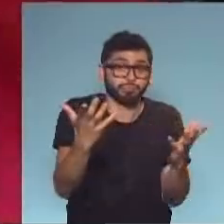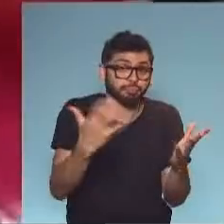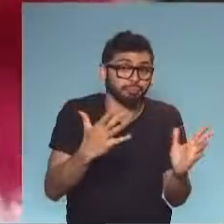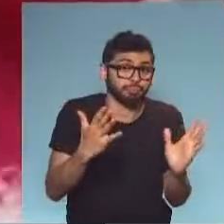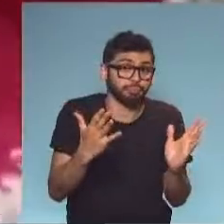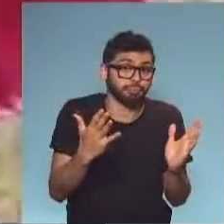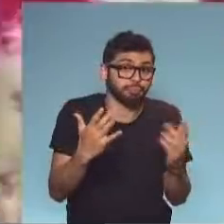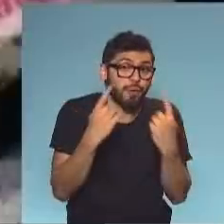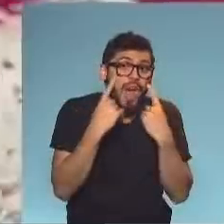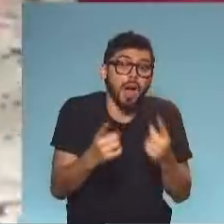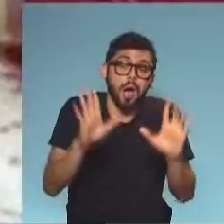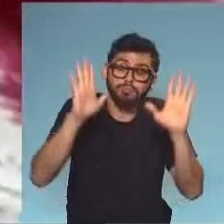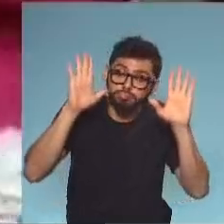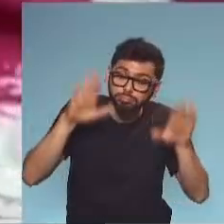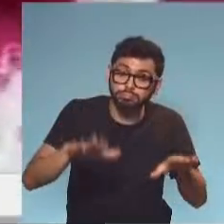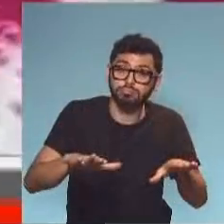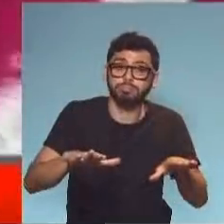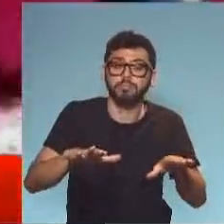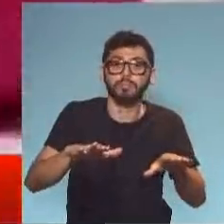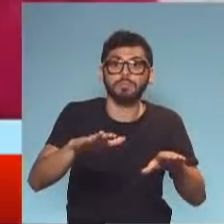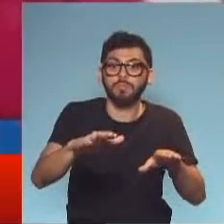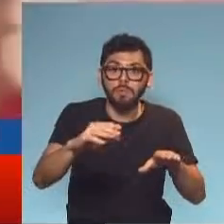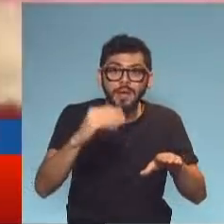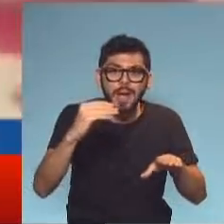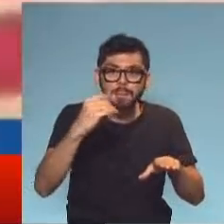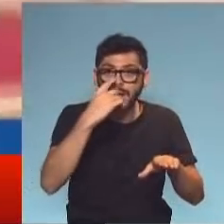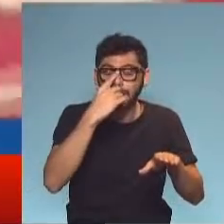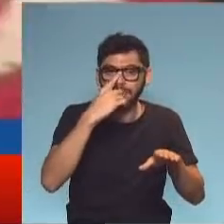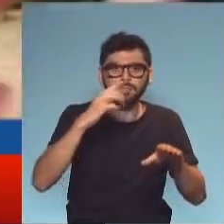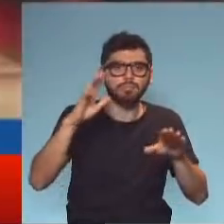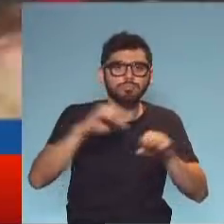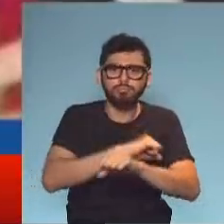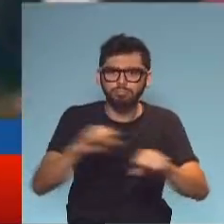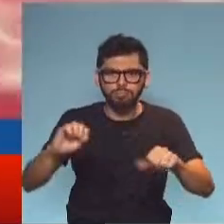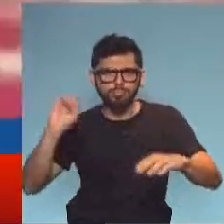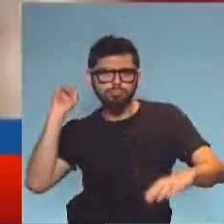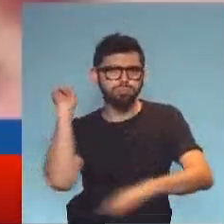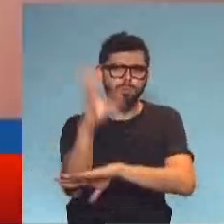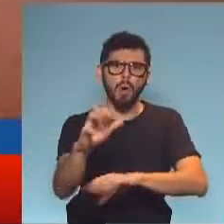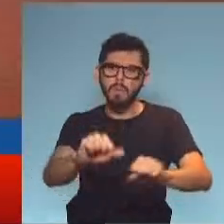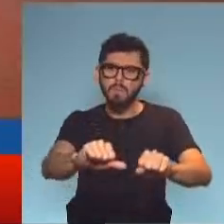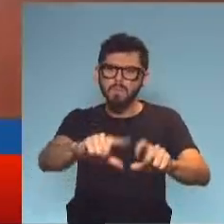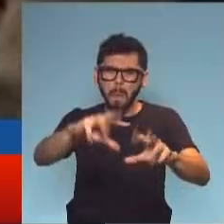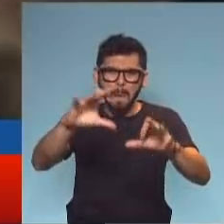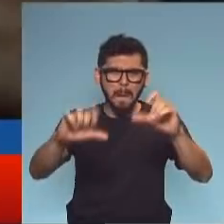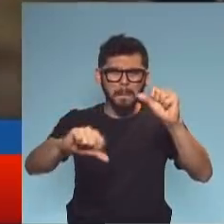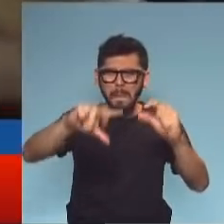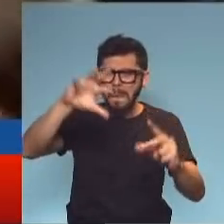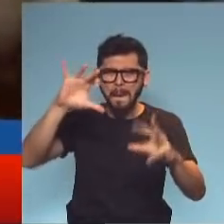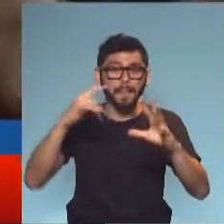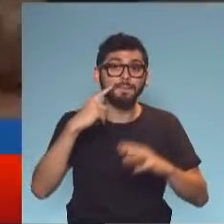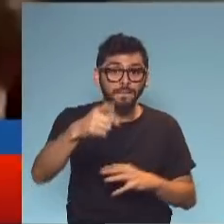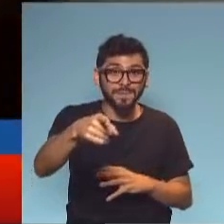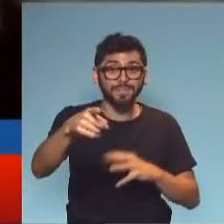creencias dentro de la mezquita. Y ahí, ¿qué es lo que pasa? Empiezan a tirar gases lacrimógenos. Lo estamos viendo ahí en pantalla, esas